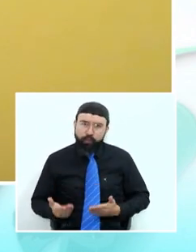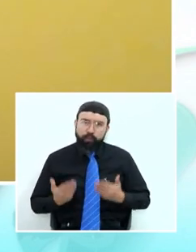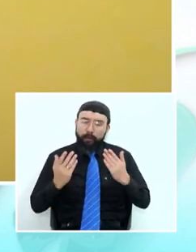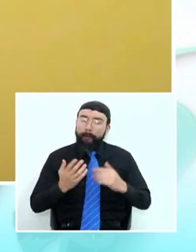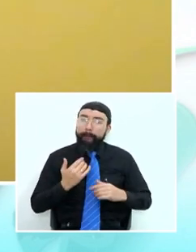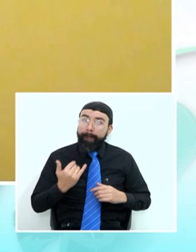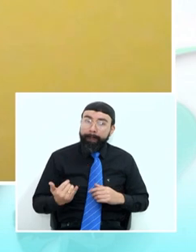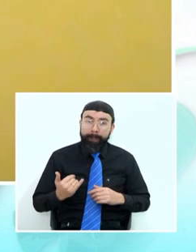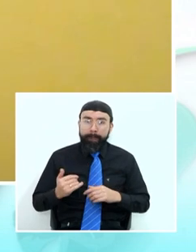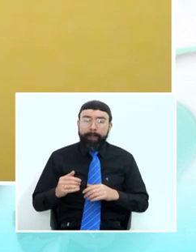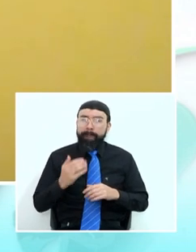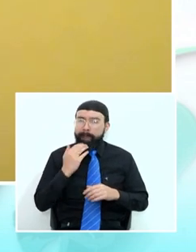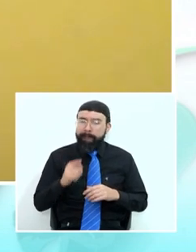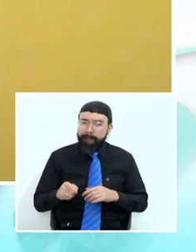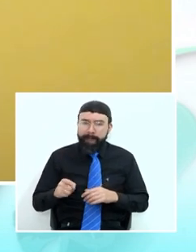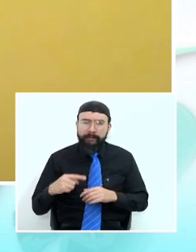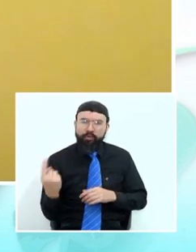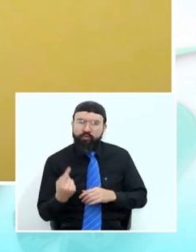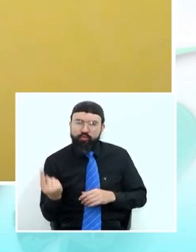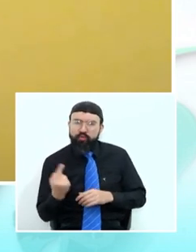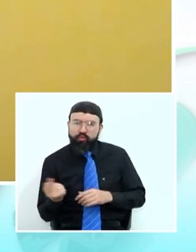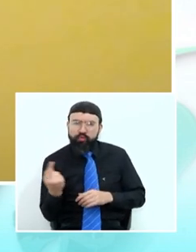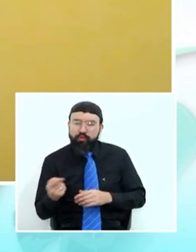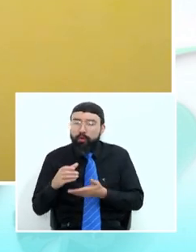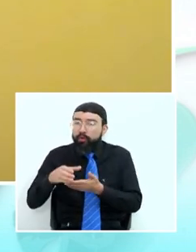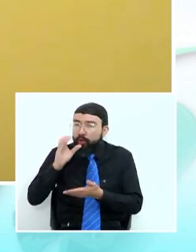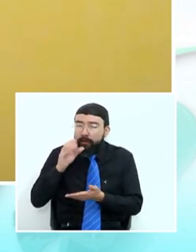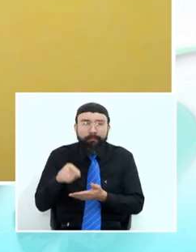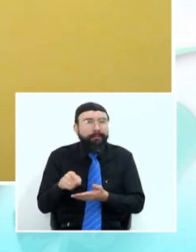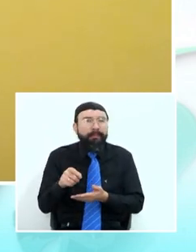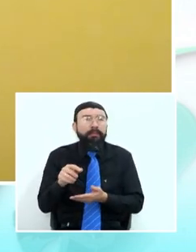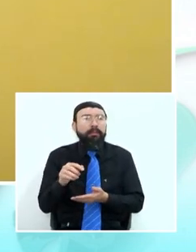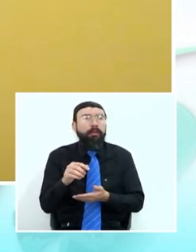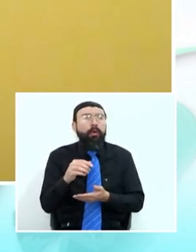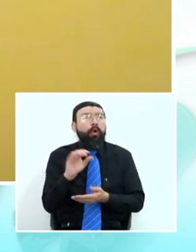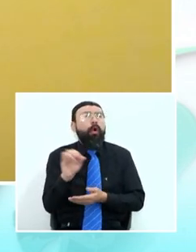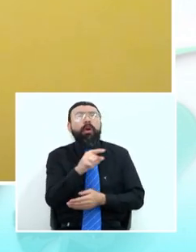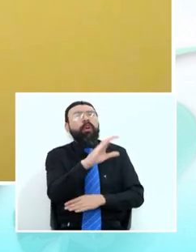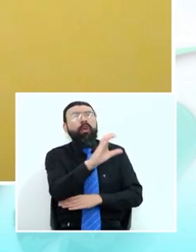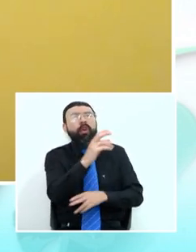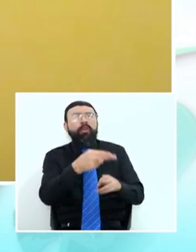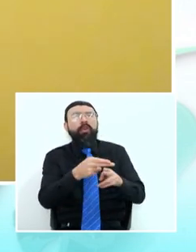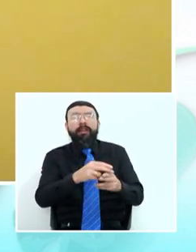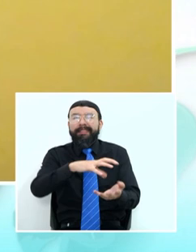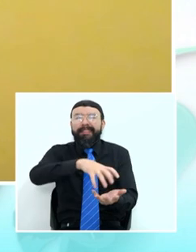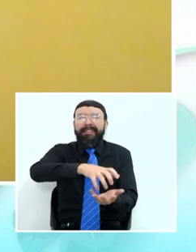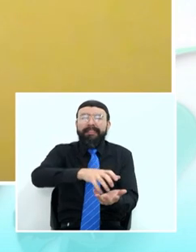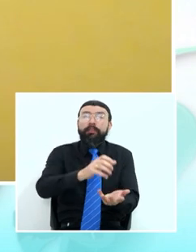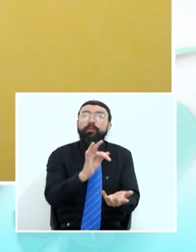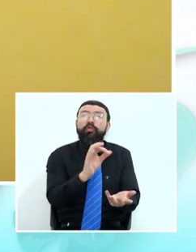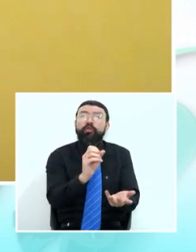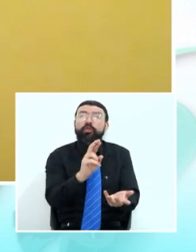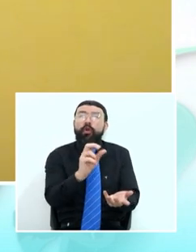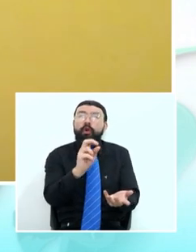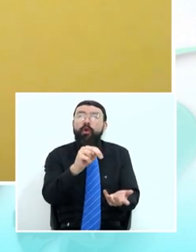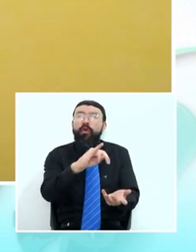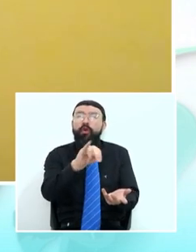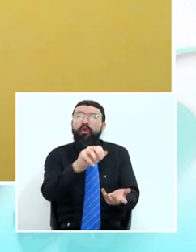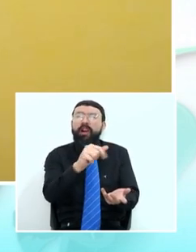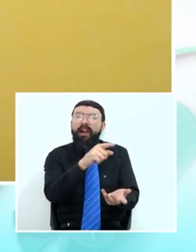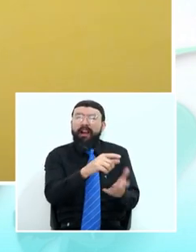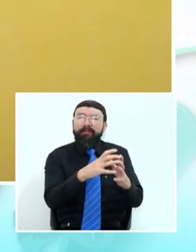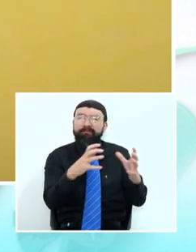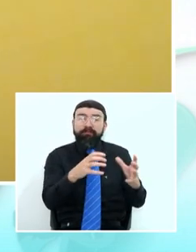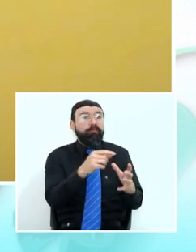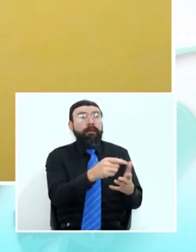el jugo del pomelo, o sea, de la toronja que se conoce allá en Colombia, ayuda a limpiar